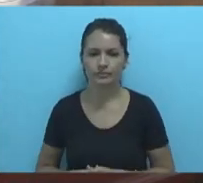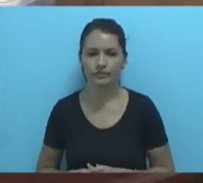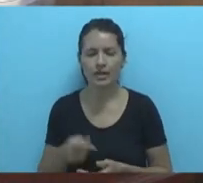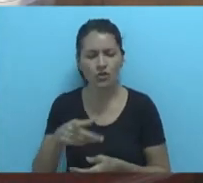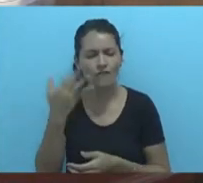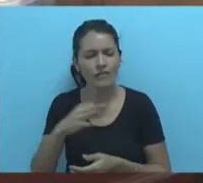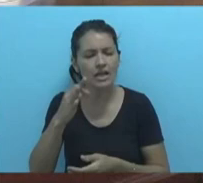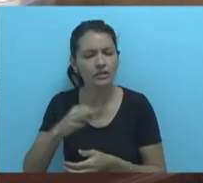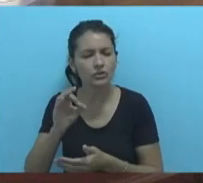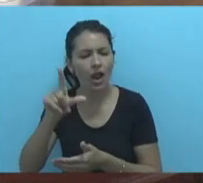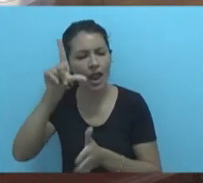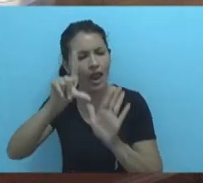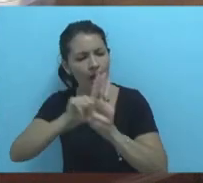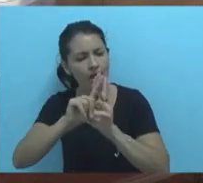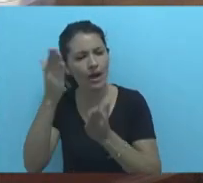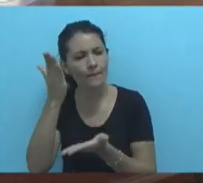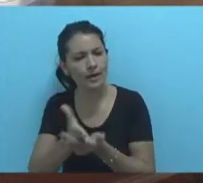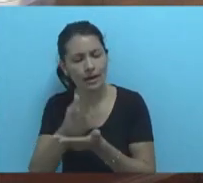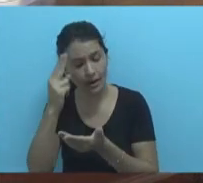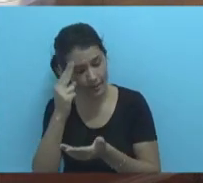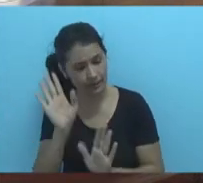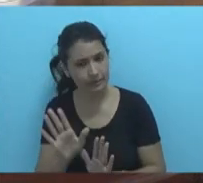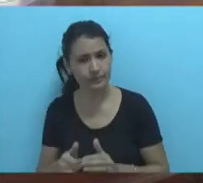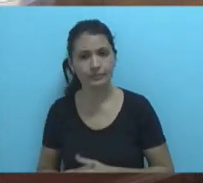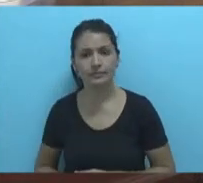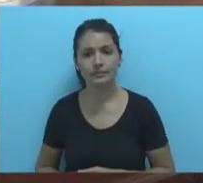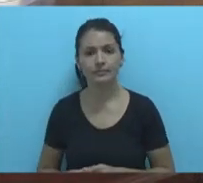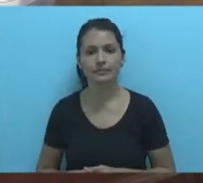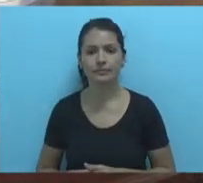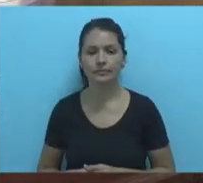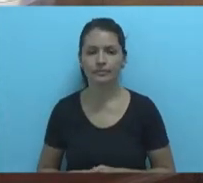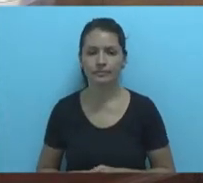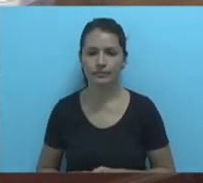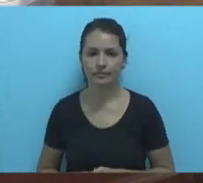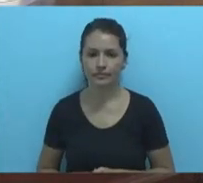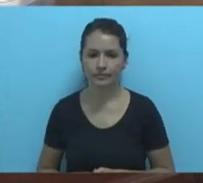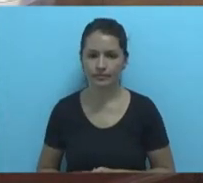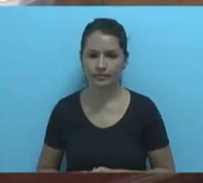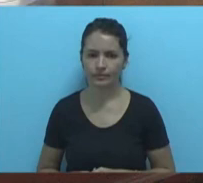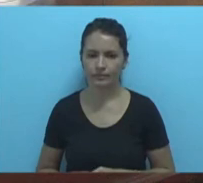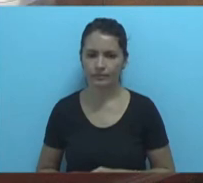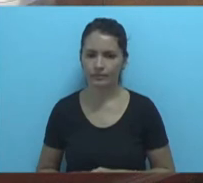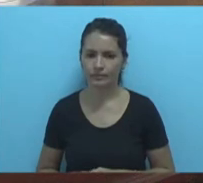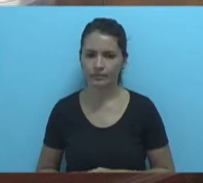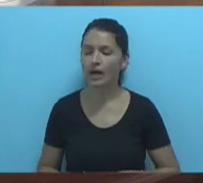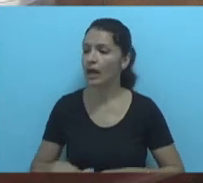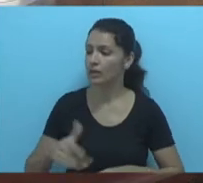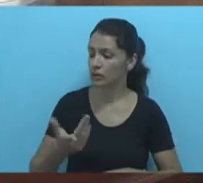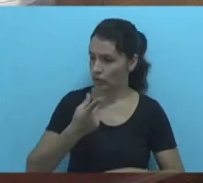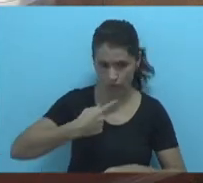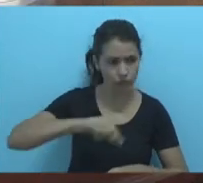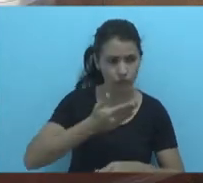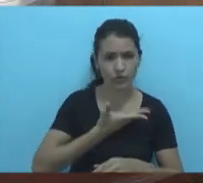ley. Los fueros que ostentamos, como decía recién el diputado propinante, no pueden ser entendidos como un privilegio, como una